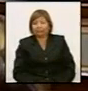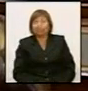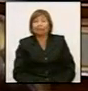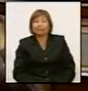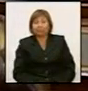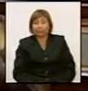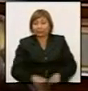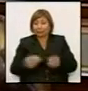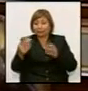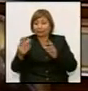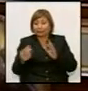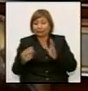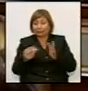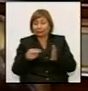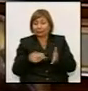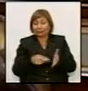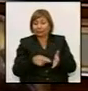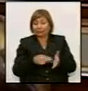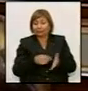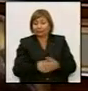Aceleró el paso a la mitad de él.